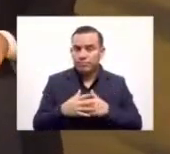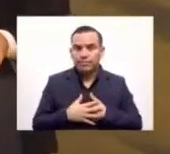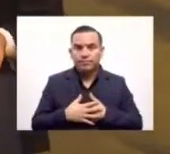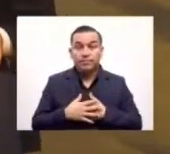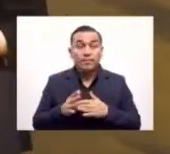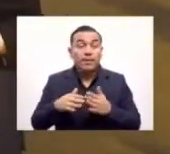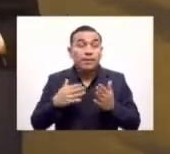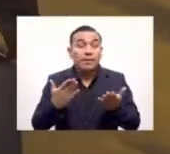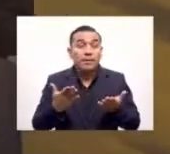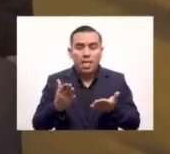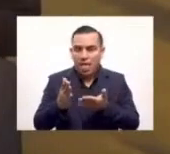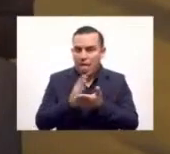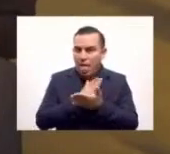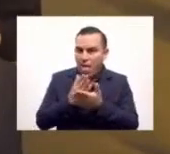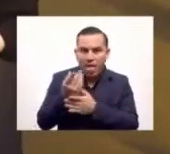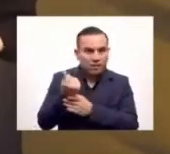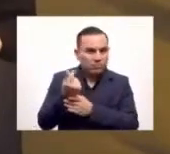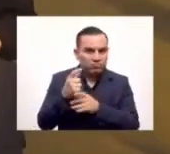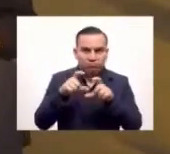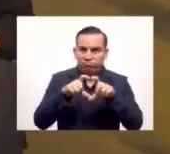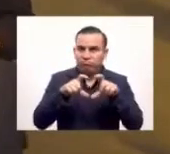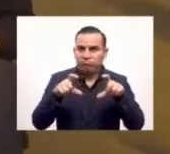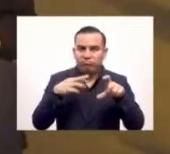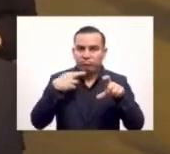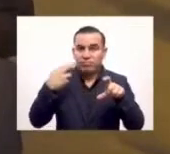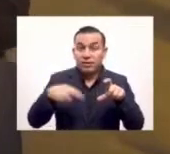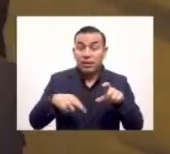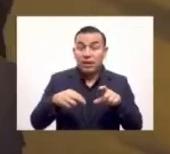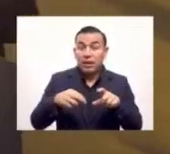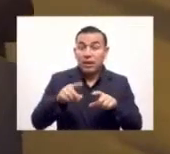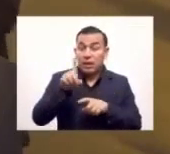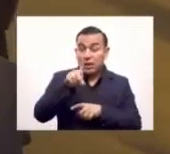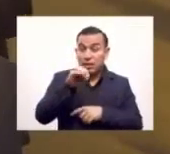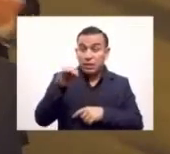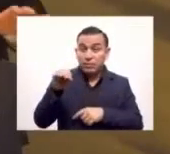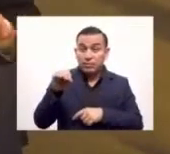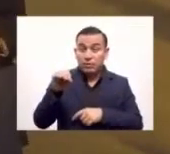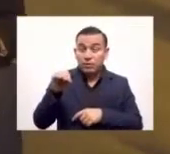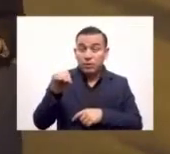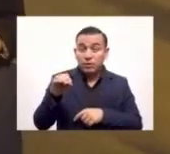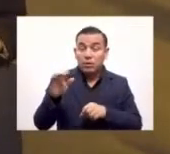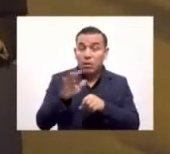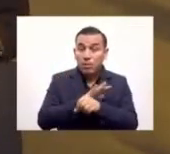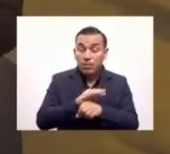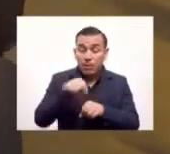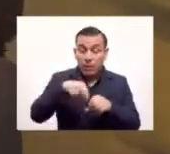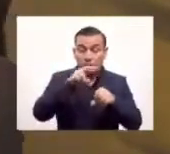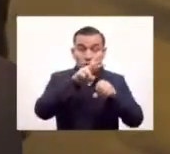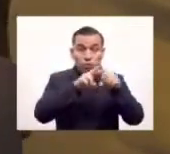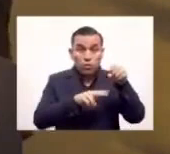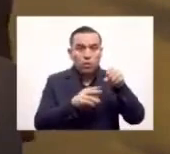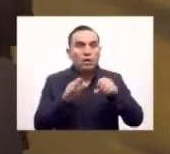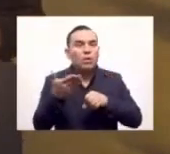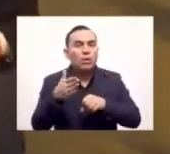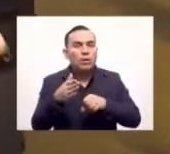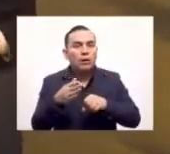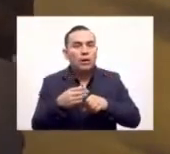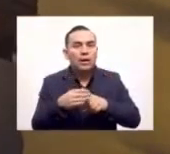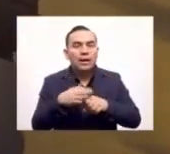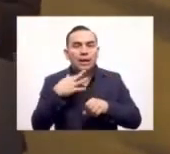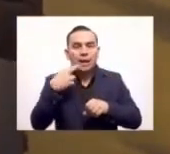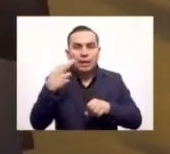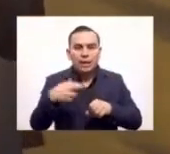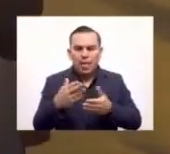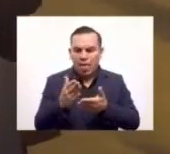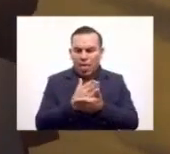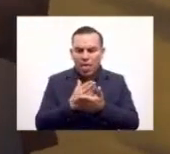esto. Sí, no voy a mentir. Inmediatamente cuando se aprobó la ley Bitcoin, inmediatamente a